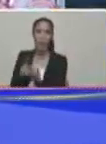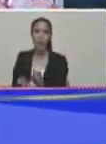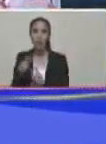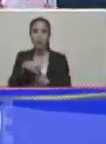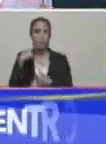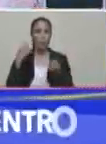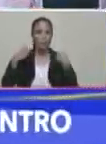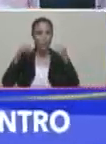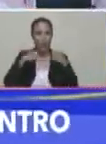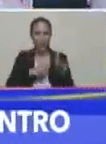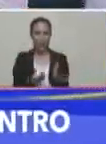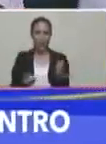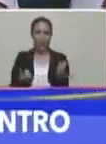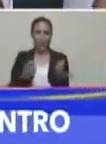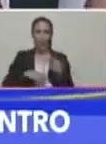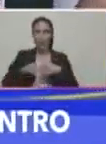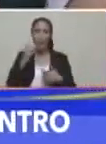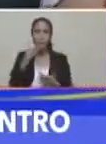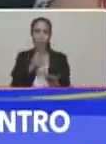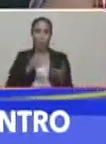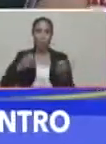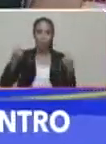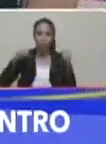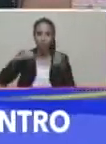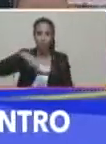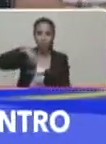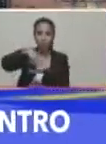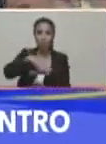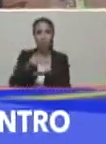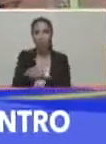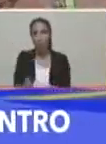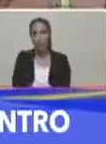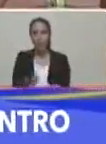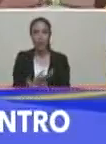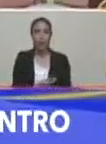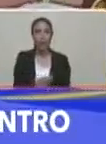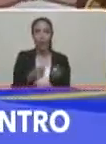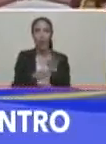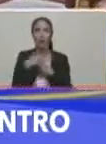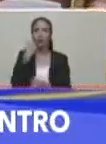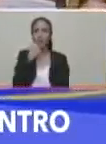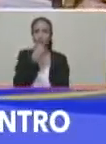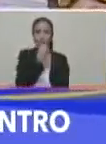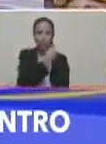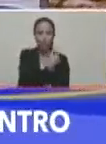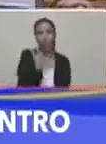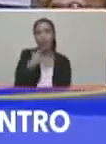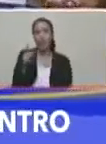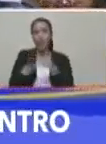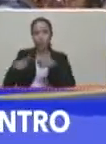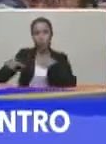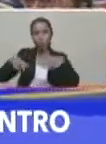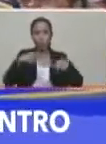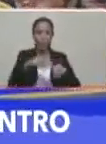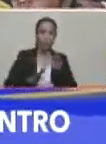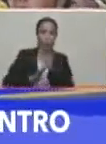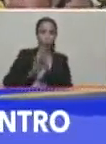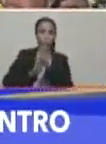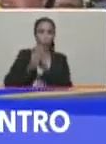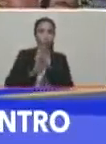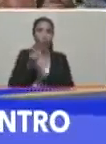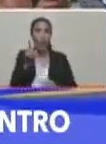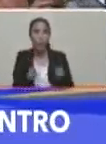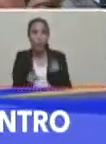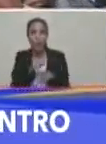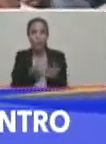diagnóstico integral y varios ópticas y también centros de odontología, pues está creciendo hacia donde el pueblo lo necesita.